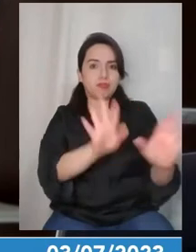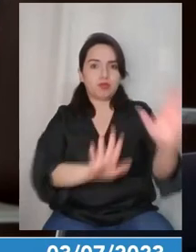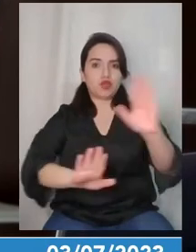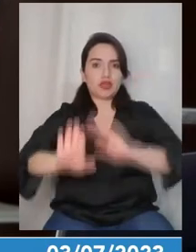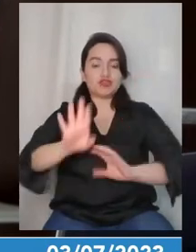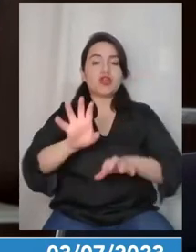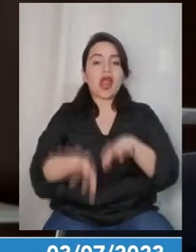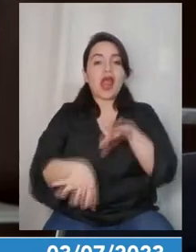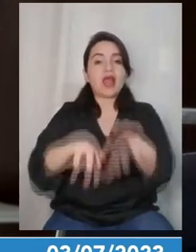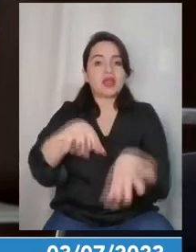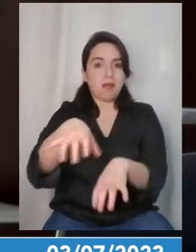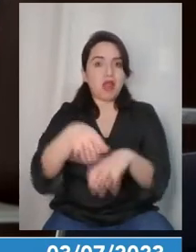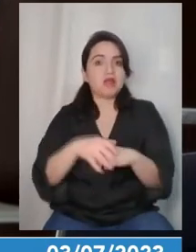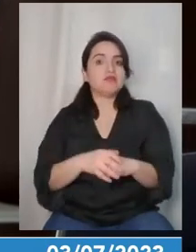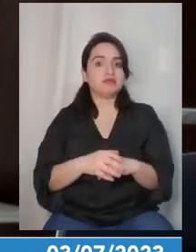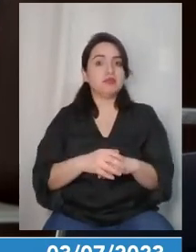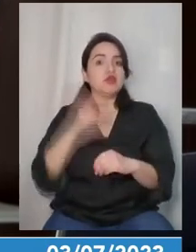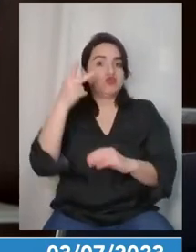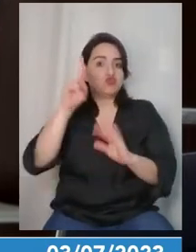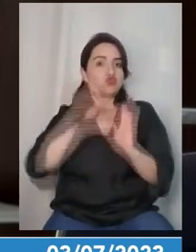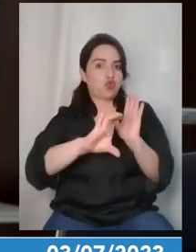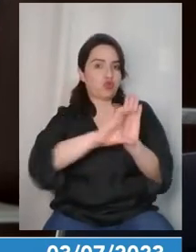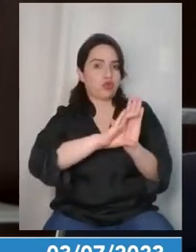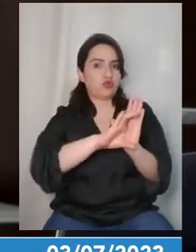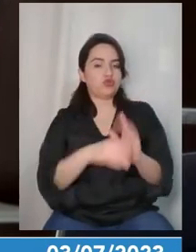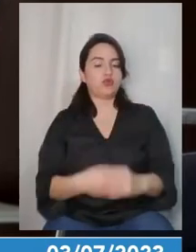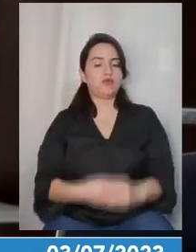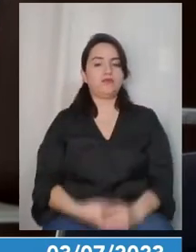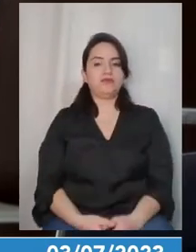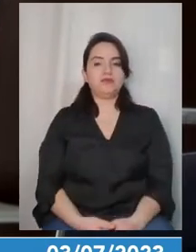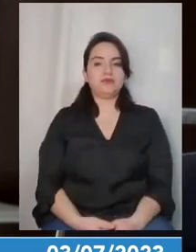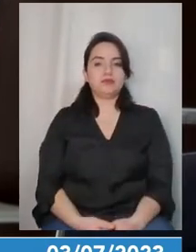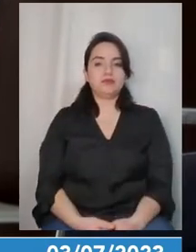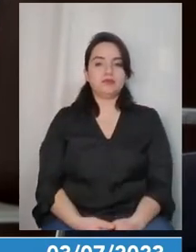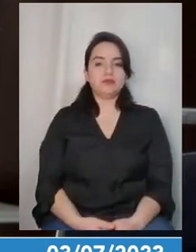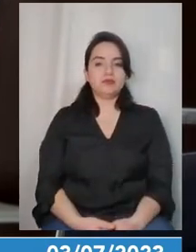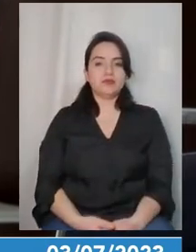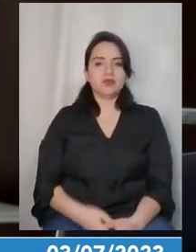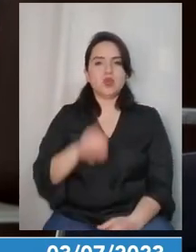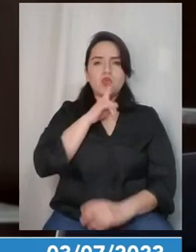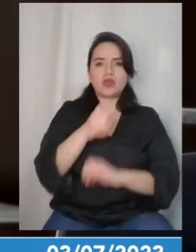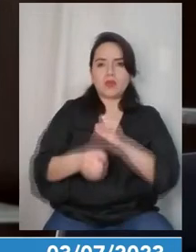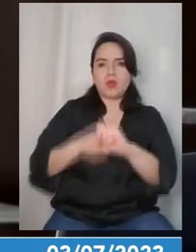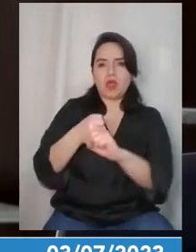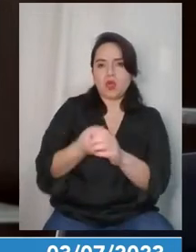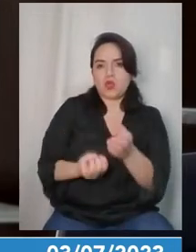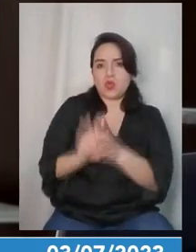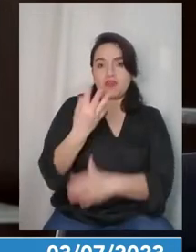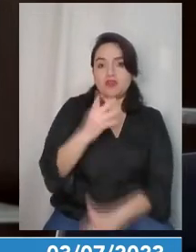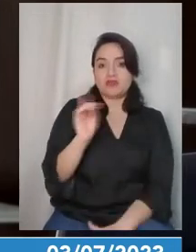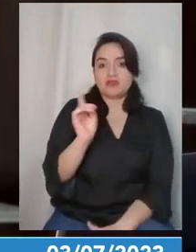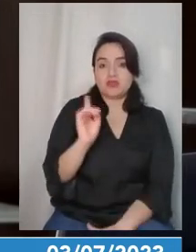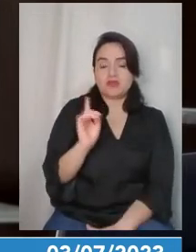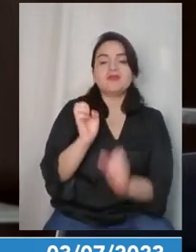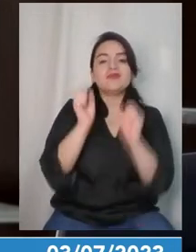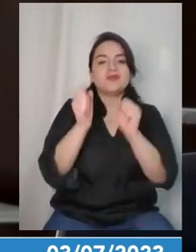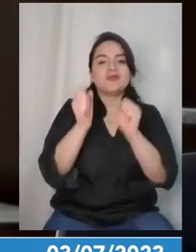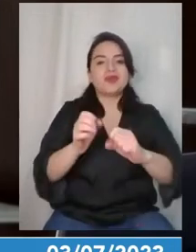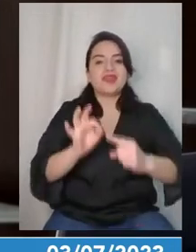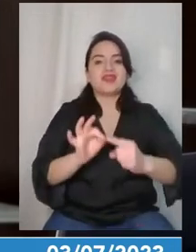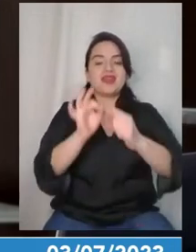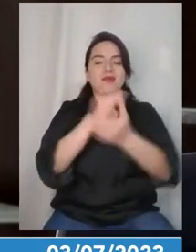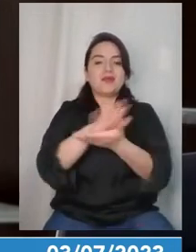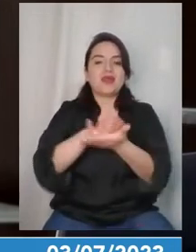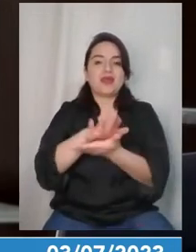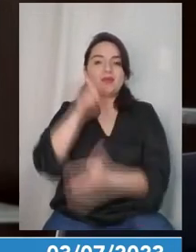legales constitucionales. No es algo de los últimos años, y dentro de los cuales podemos destacar, por ejemplo, a Alemania, a